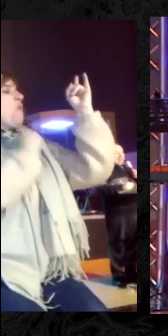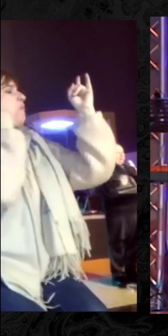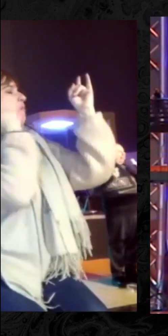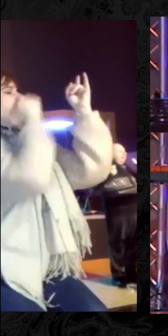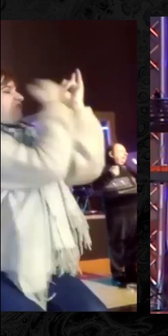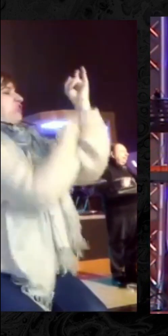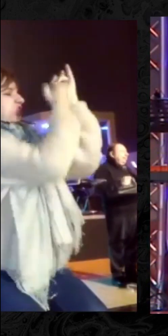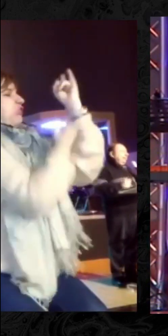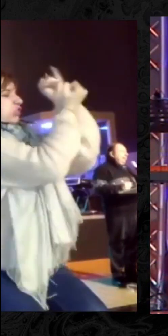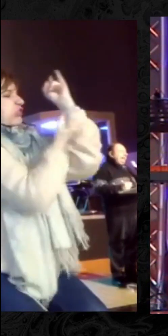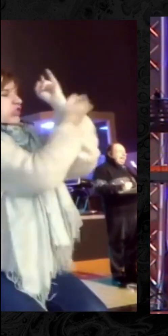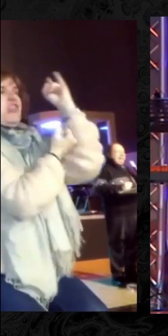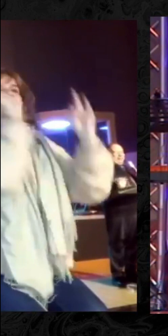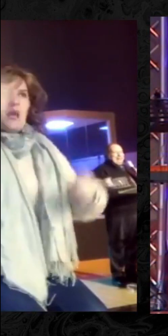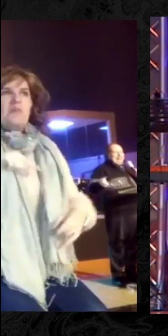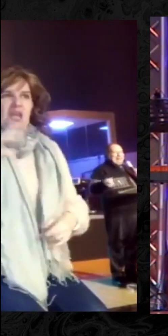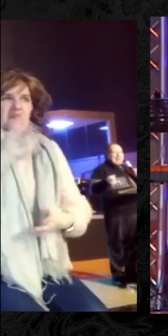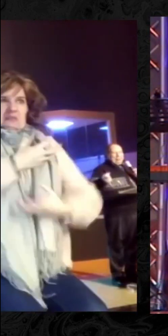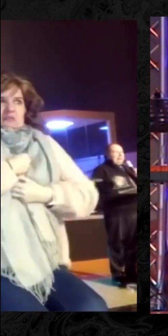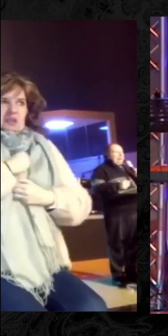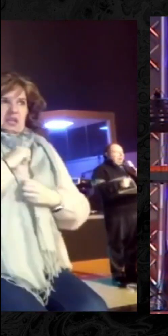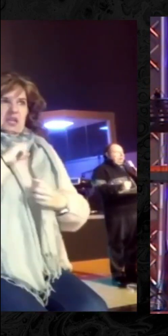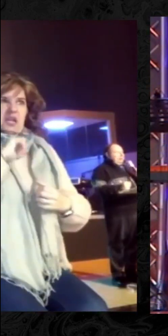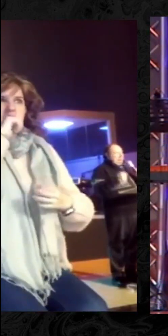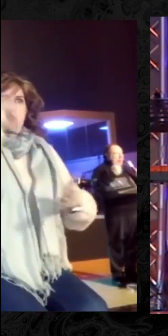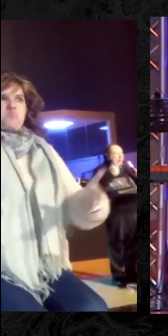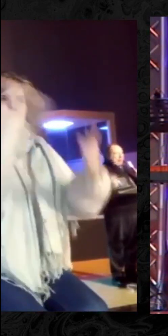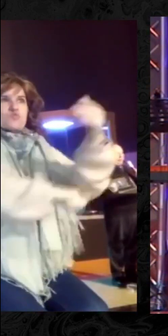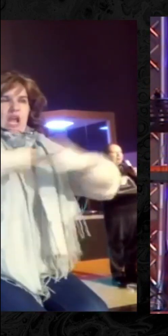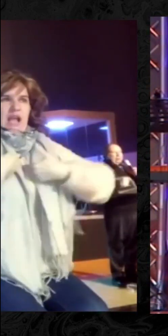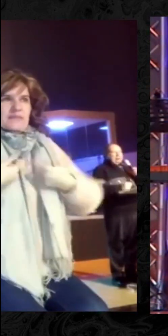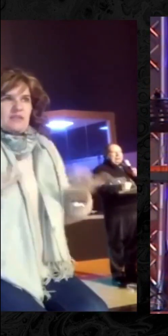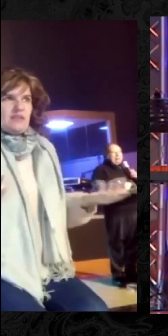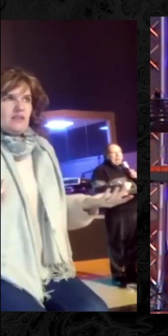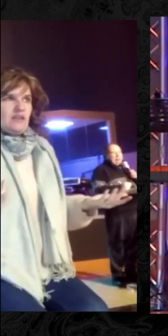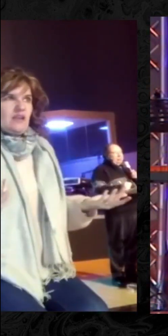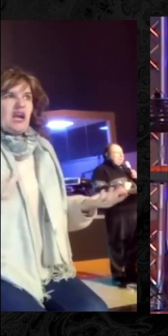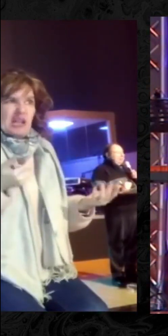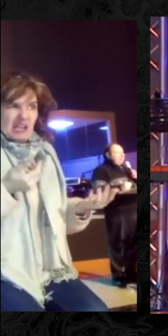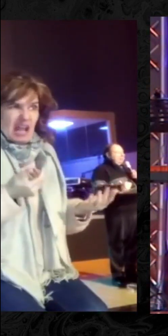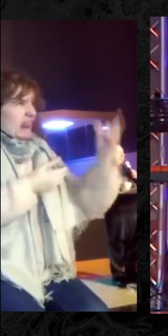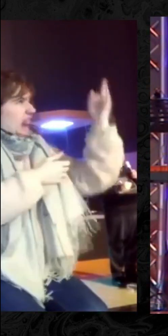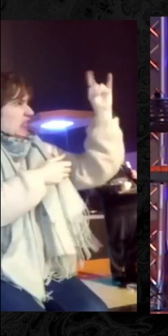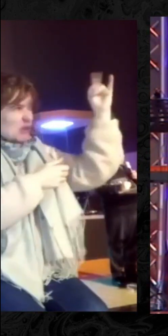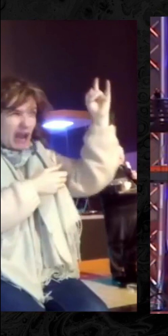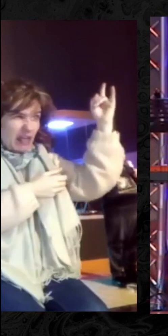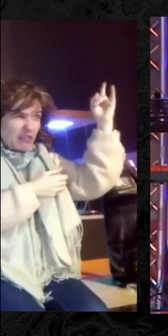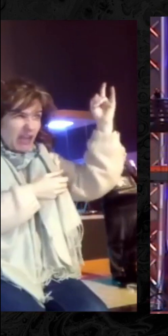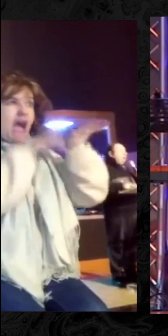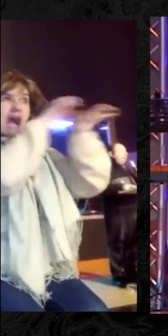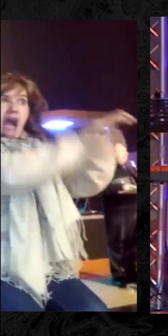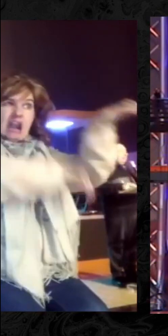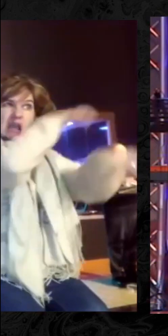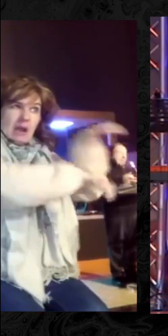Así que es para ir a esto legisladores y decir pero bueno pero pero Cómo estáis hijos míos verdad pero